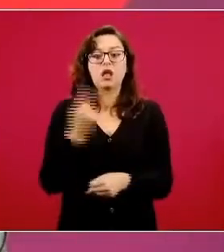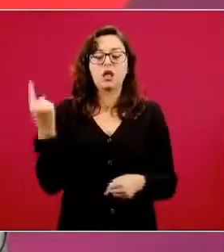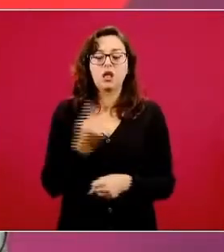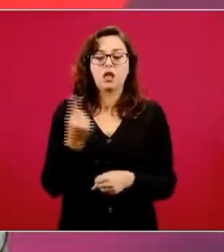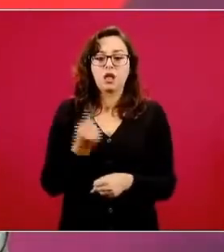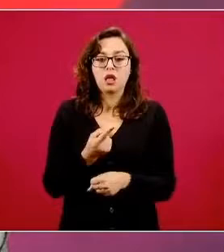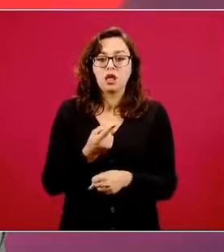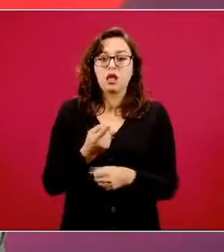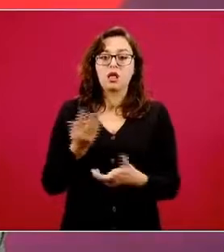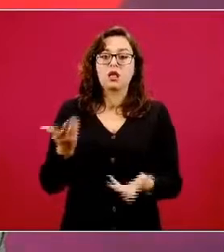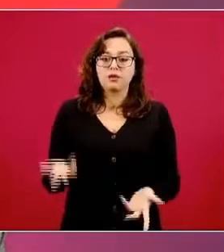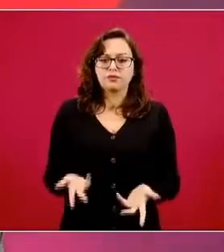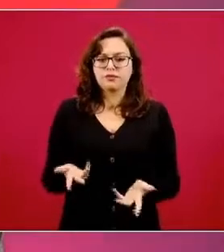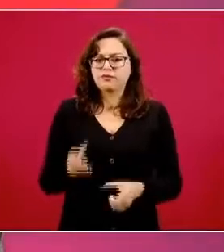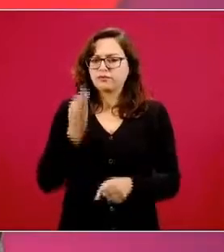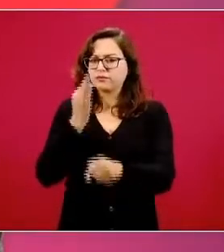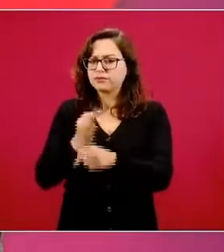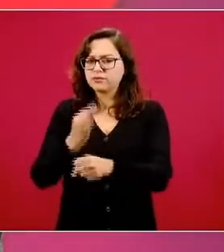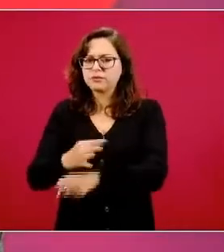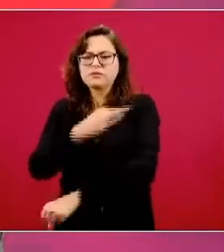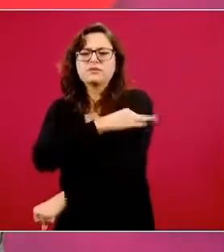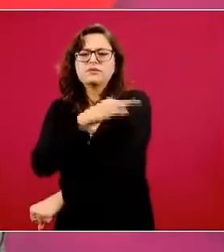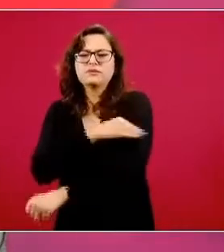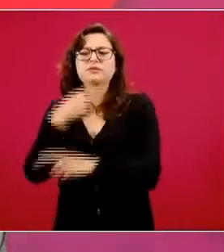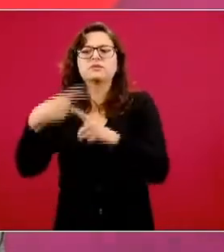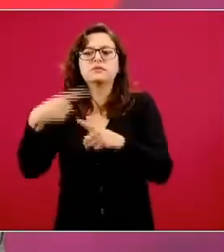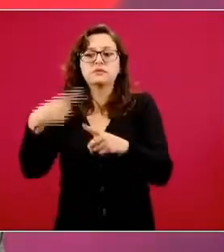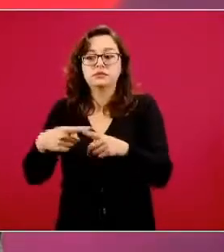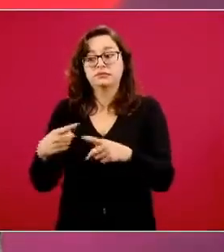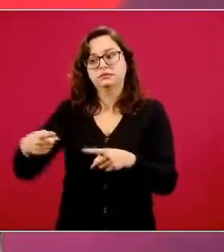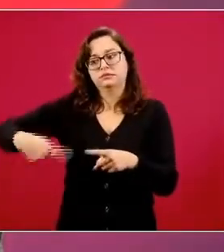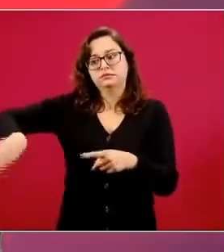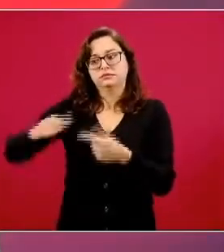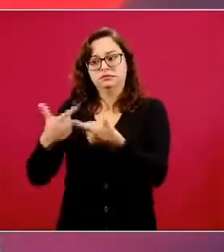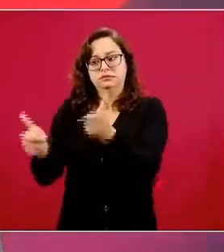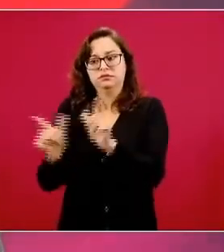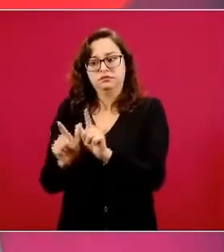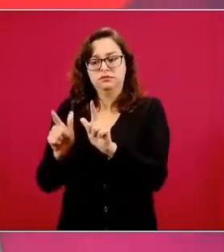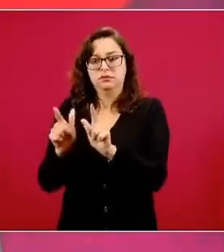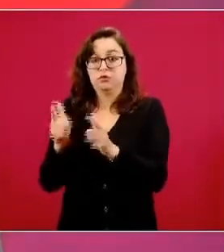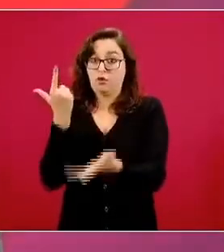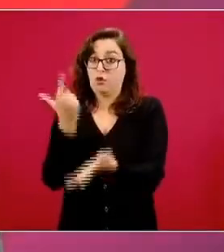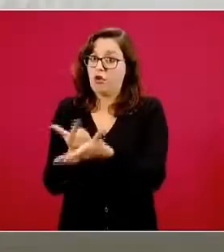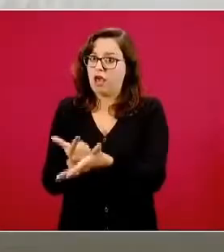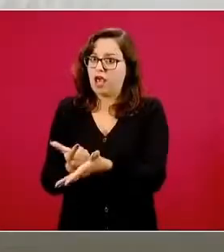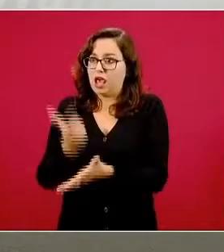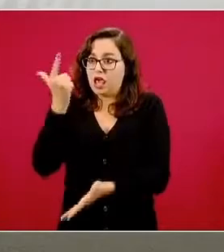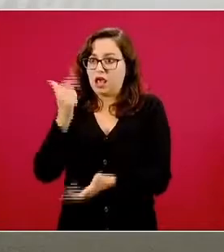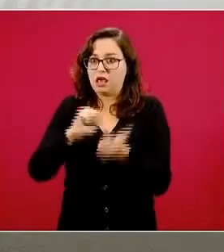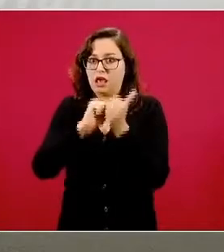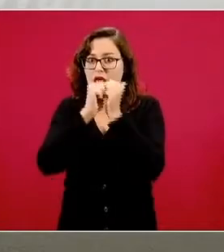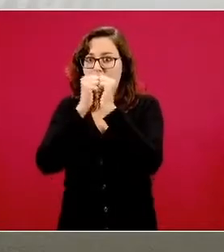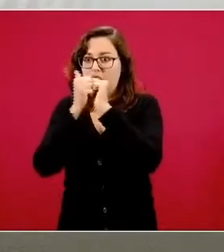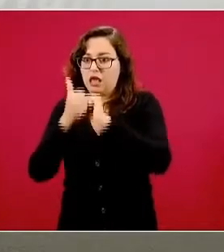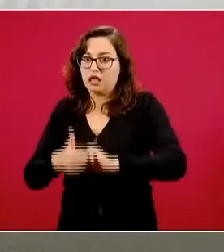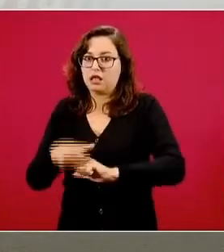la vacuna son a las personas que tienen mayor riesgo de presentar complicaciones y de morir.